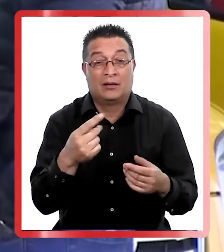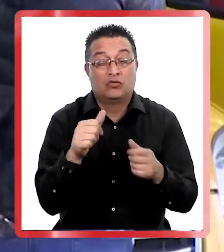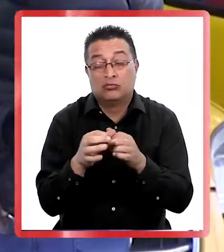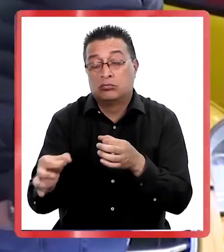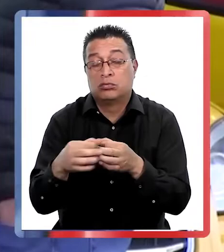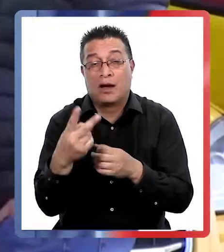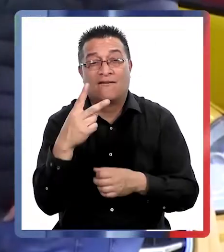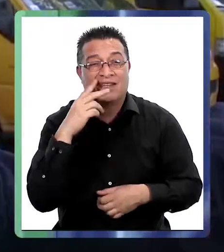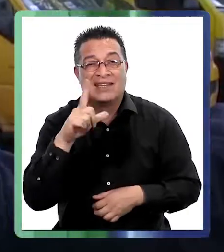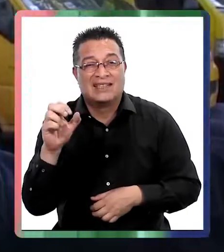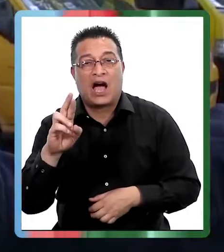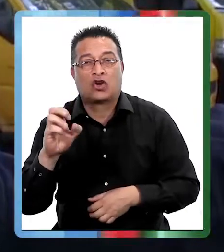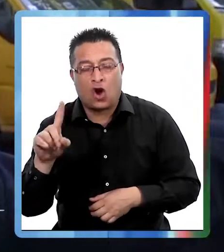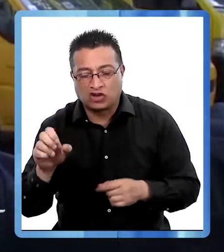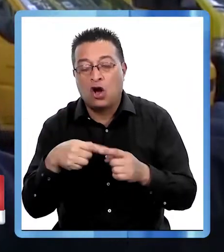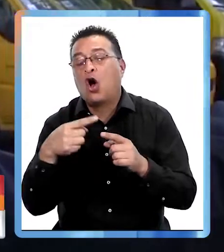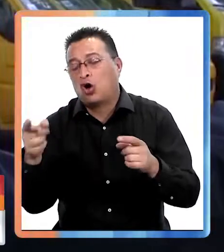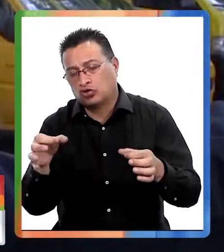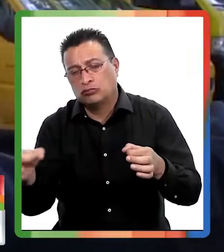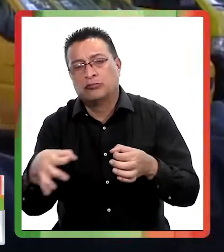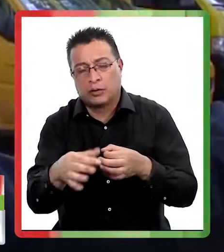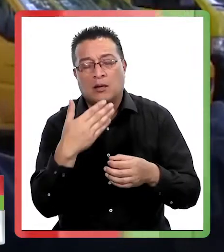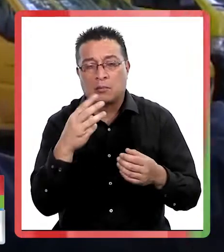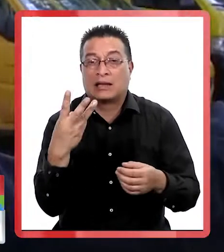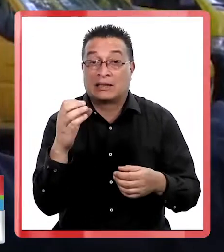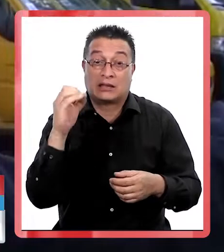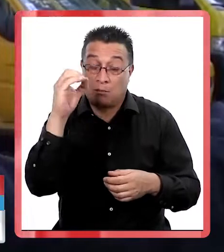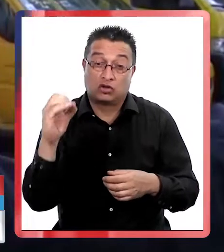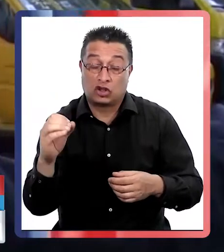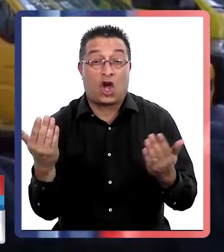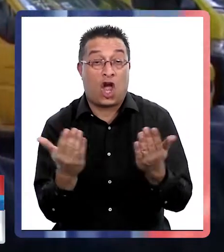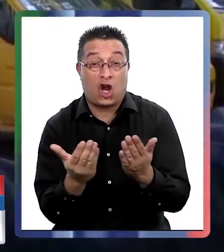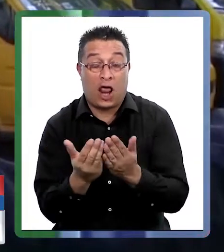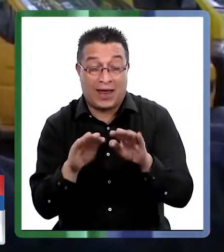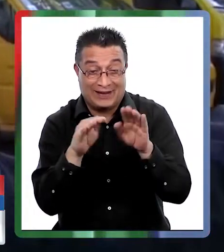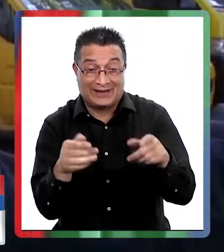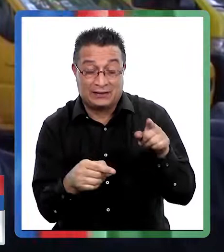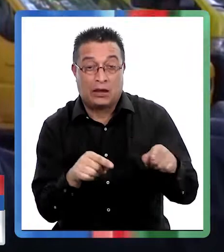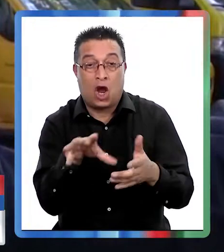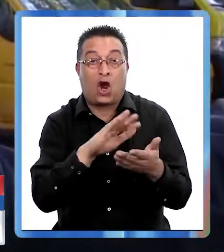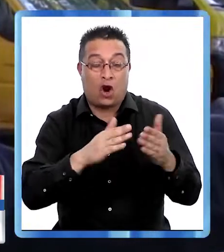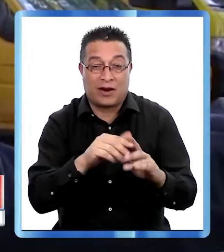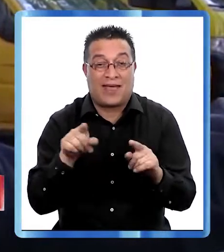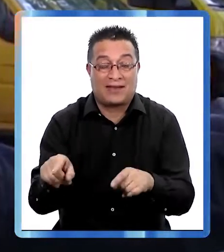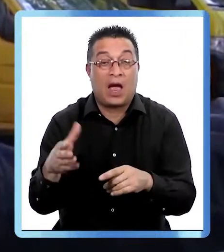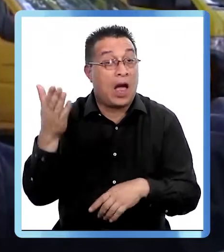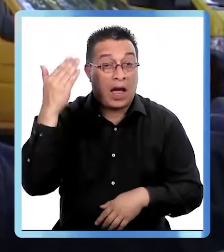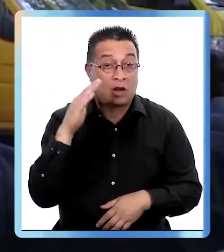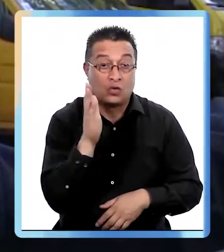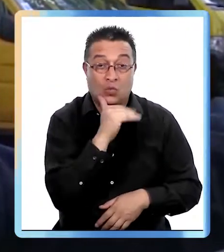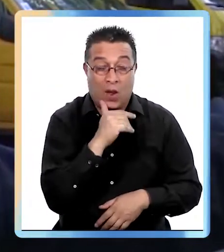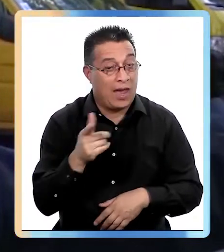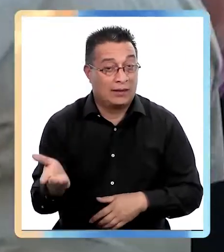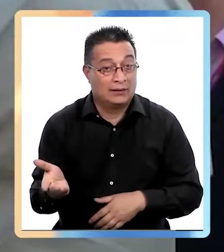Catillo, Villarrosa, y actualmente gran parte, o quizás hasta el 30% del transporte escolar se concentra justamente en estas comunidades, que antes no